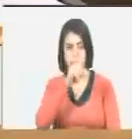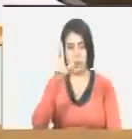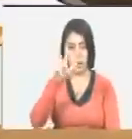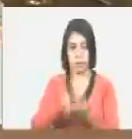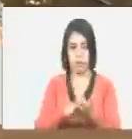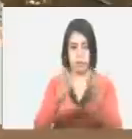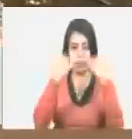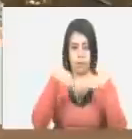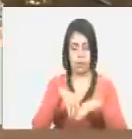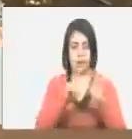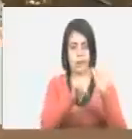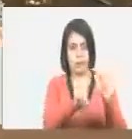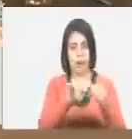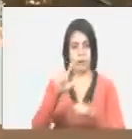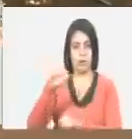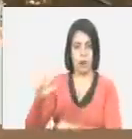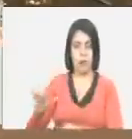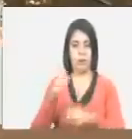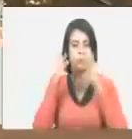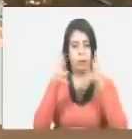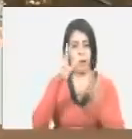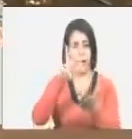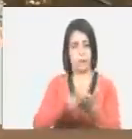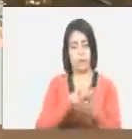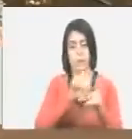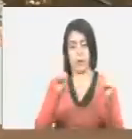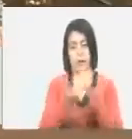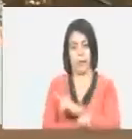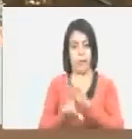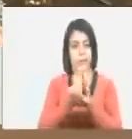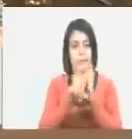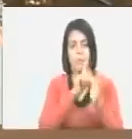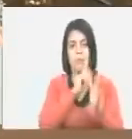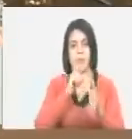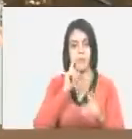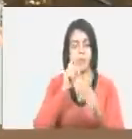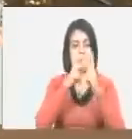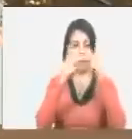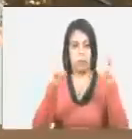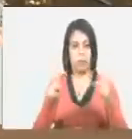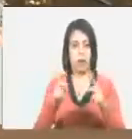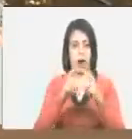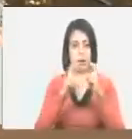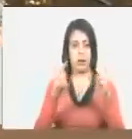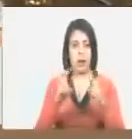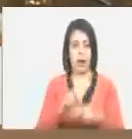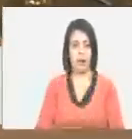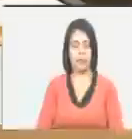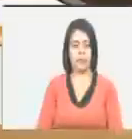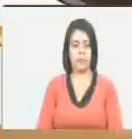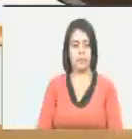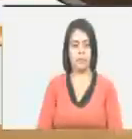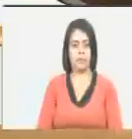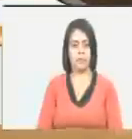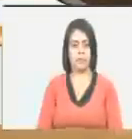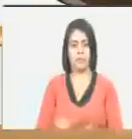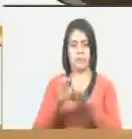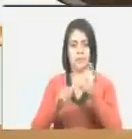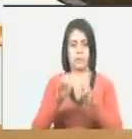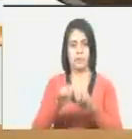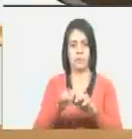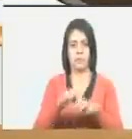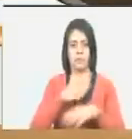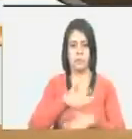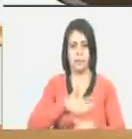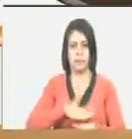artículo. Siguiente. 65. Se sugiere aprobar sin modificación la denominación del epígrafe del artículo. Secretaria. Perdón. Aire.